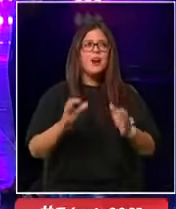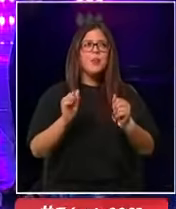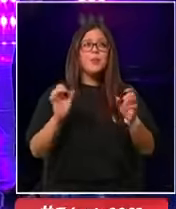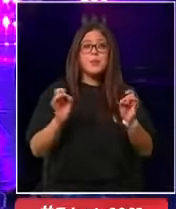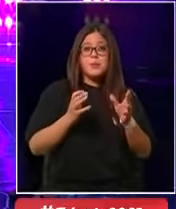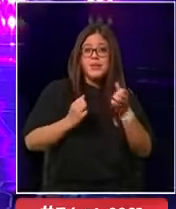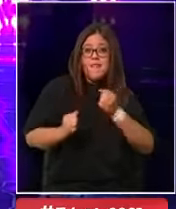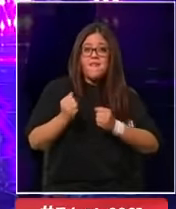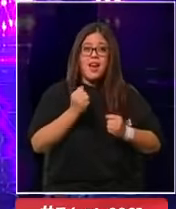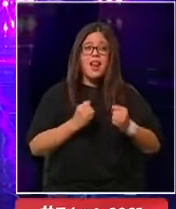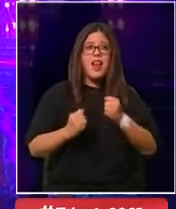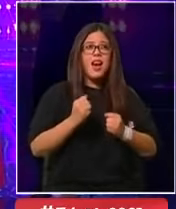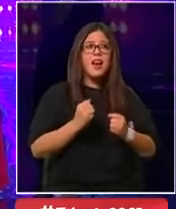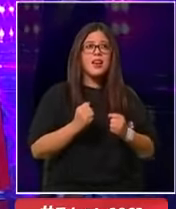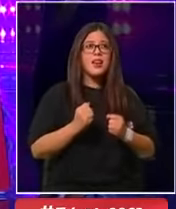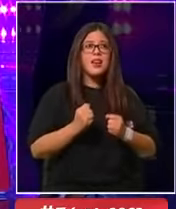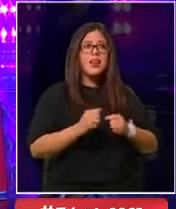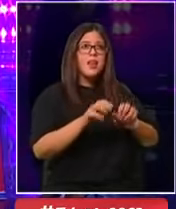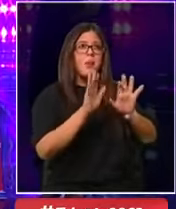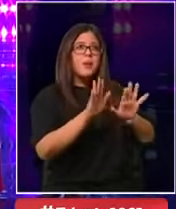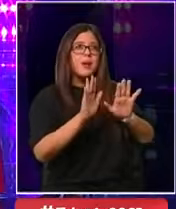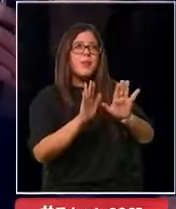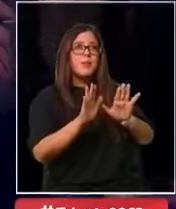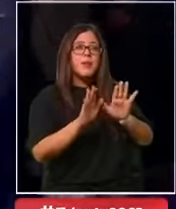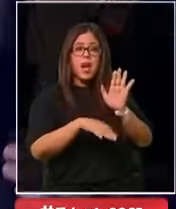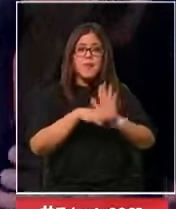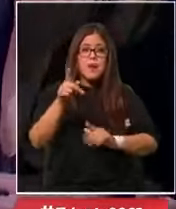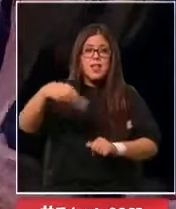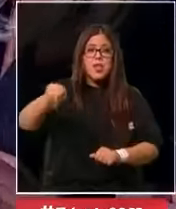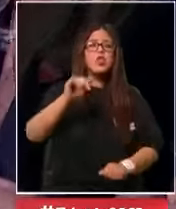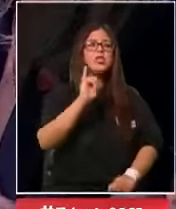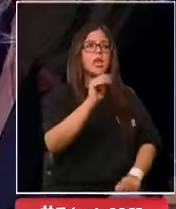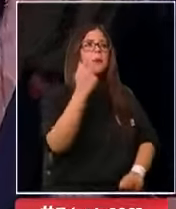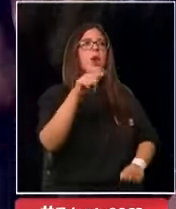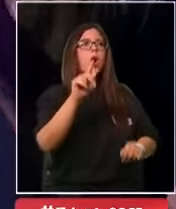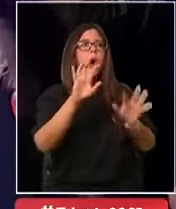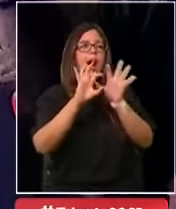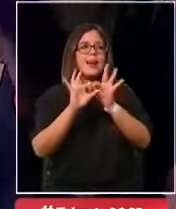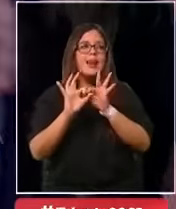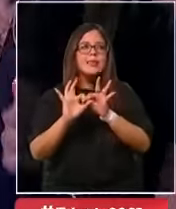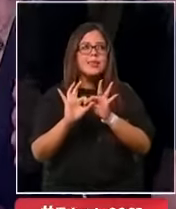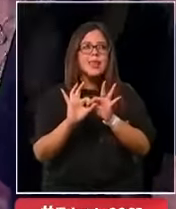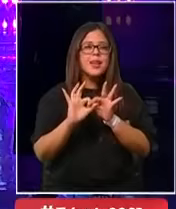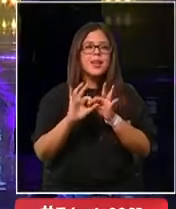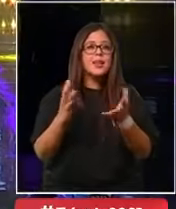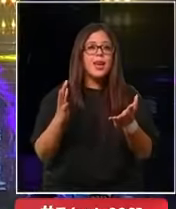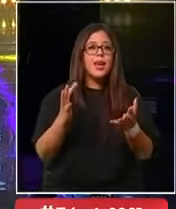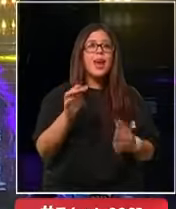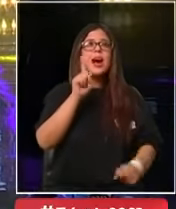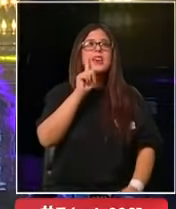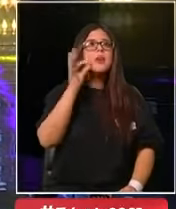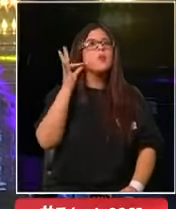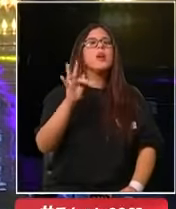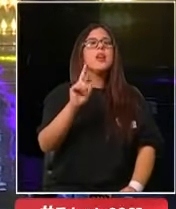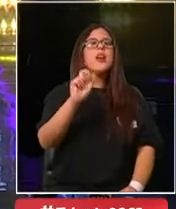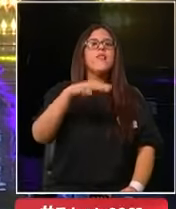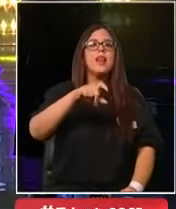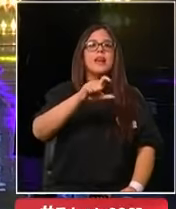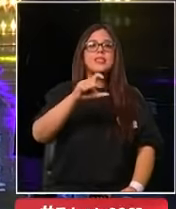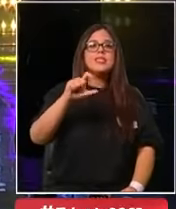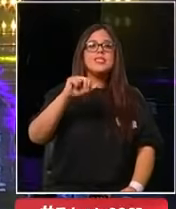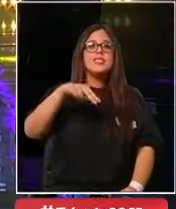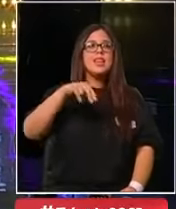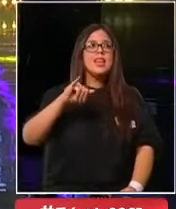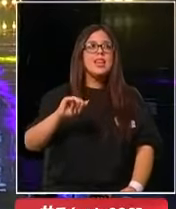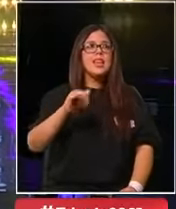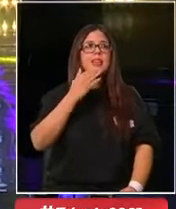bailando? Pero, ¿Podemos? Es que espérale. ¿Quieren algo más de ellos? Sí, ¿no? Pero hay que agradecerle por favor. A Franchini. Hay que agradecerle a Fabiana. Sí.